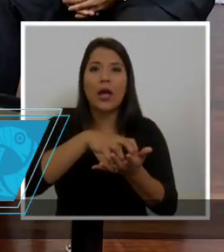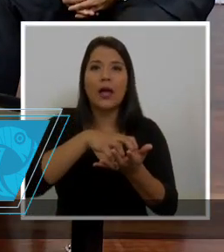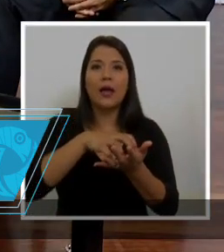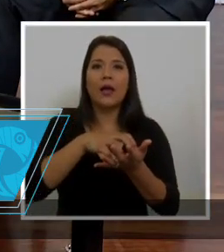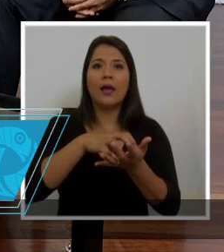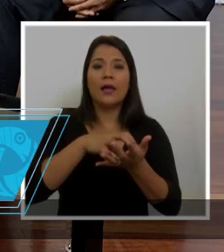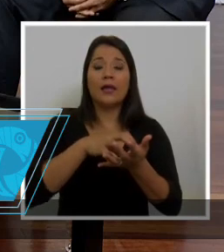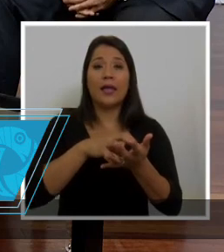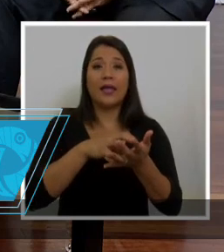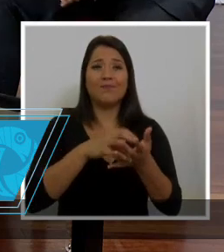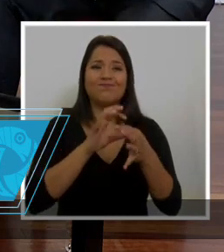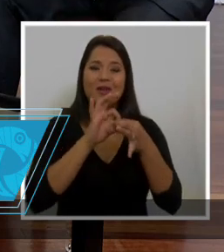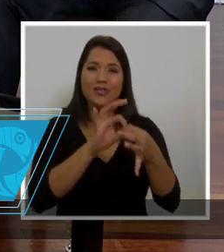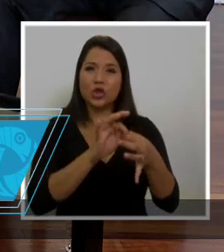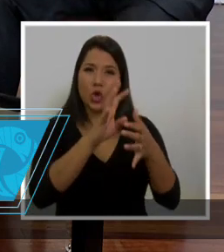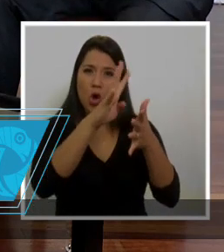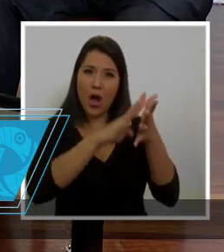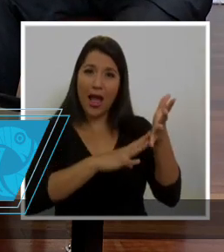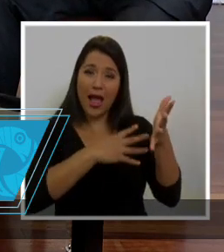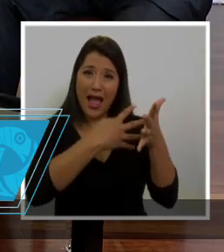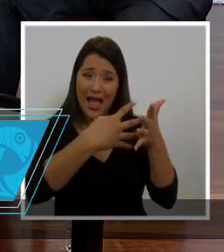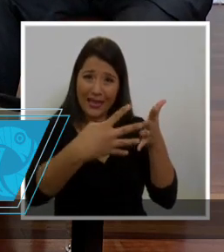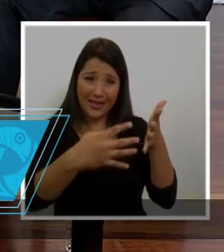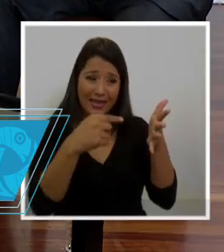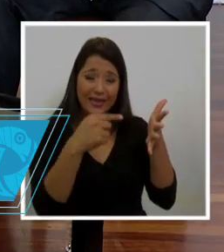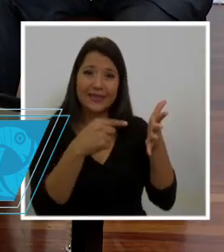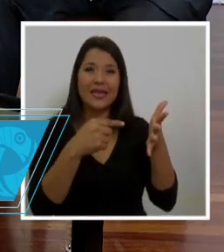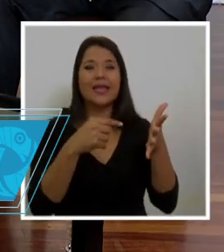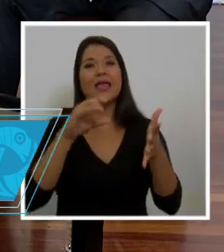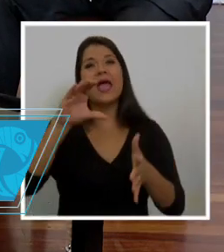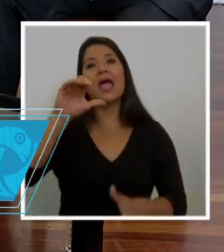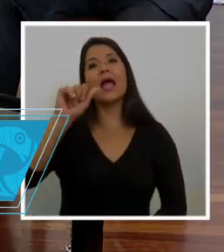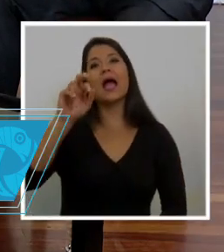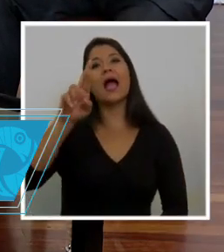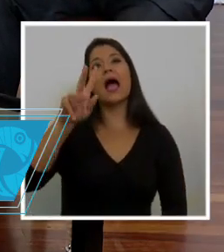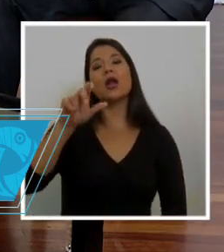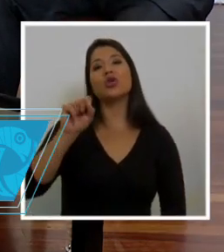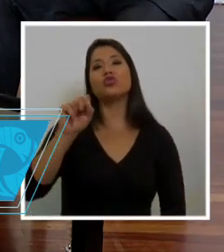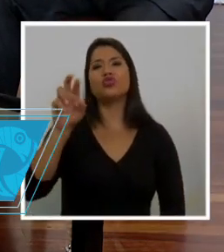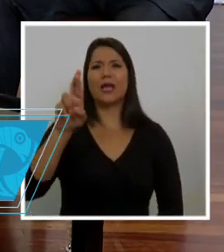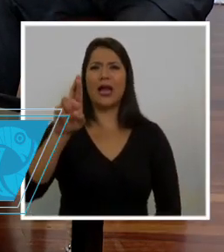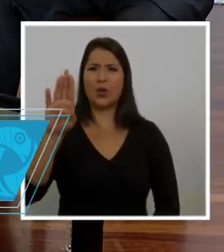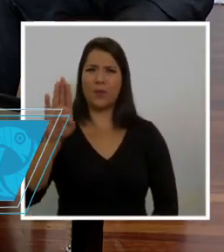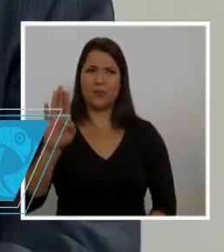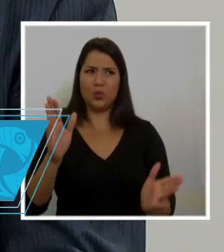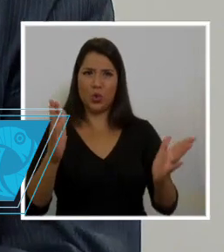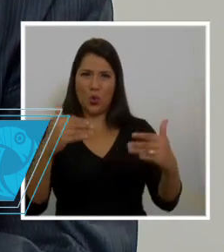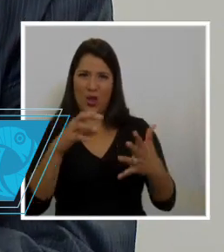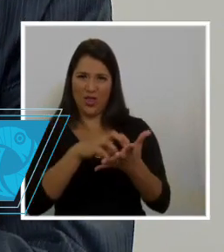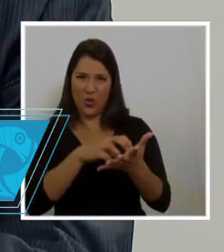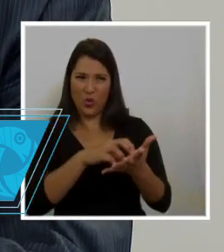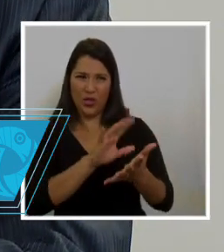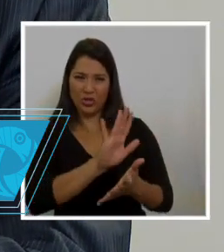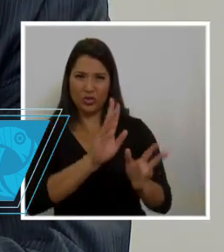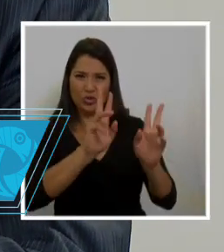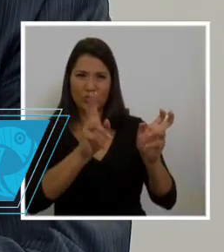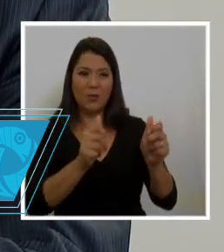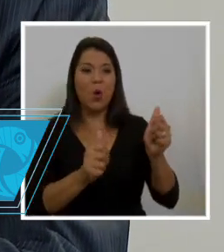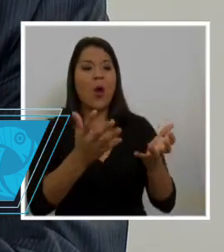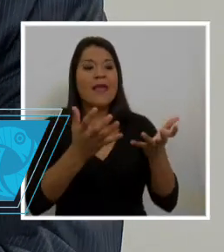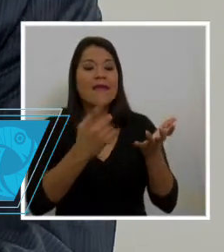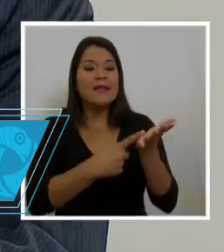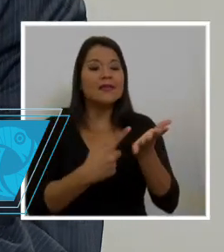de la agenda sobre Carlos Ricardo Benavides no existe. Los mismos sindicatos la tienen clara por dónde viene la